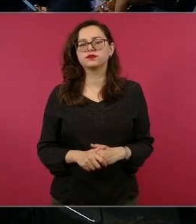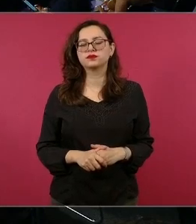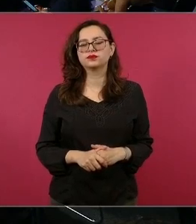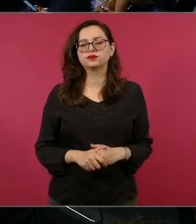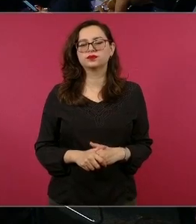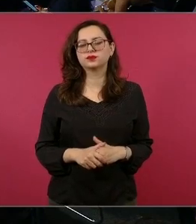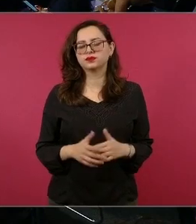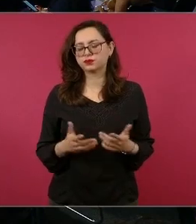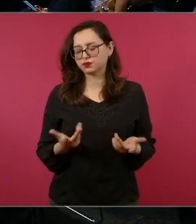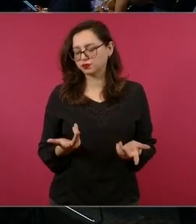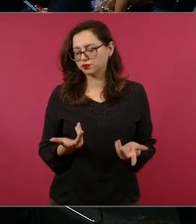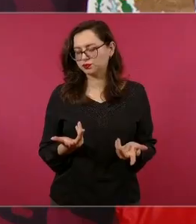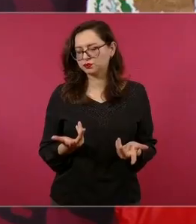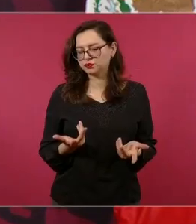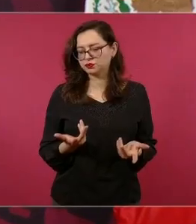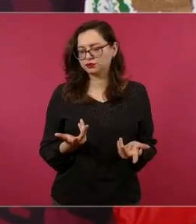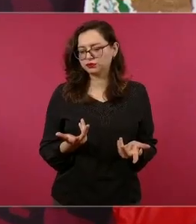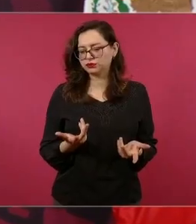así